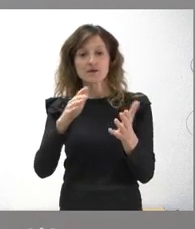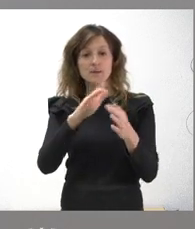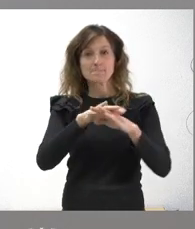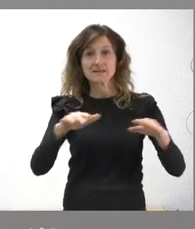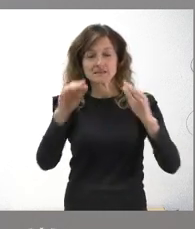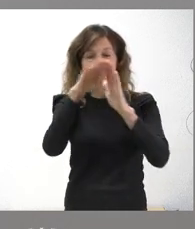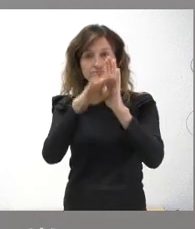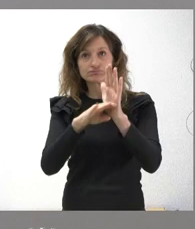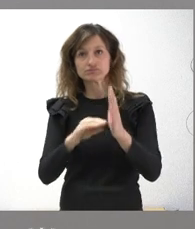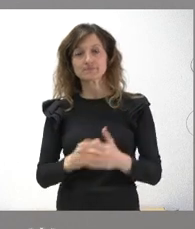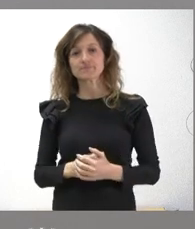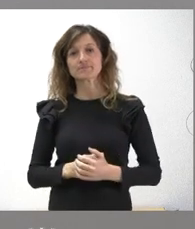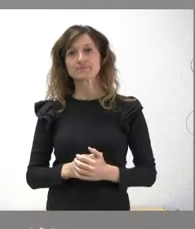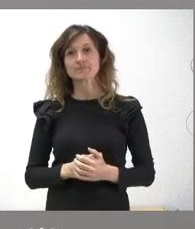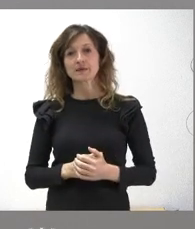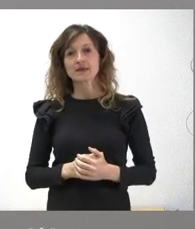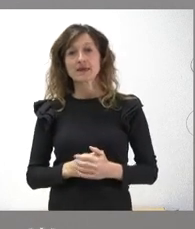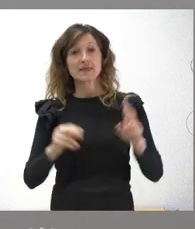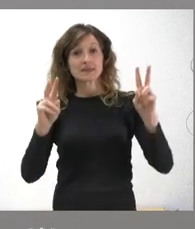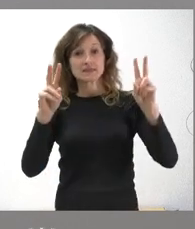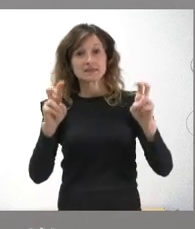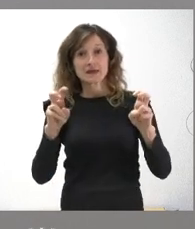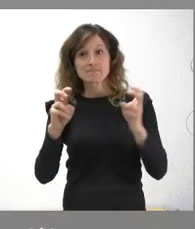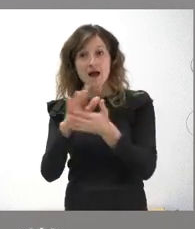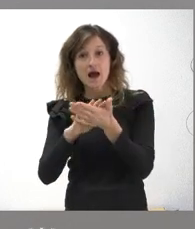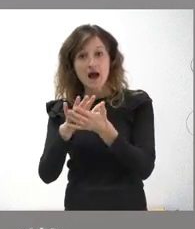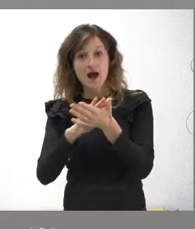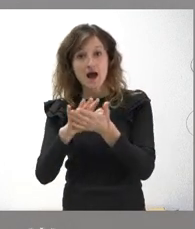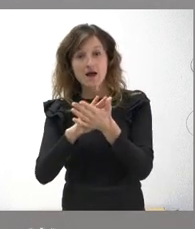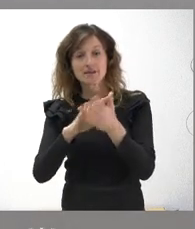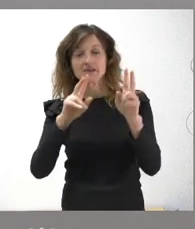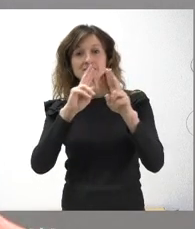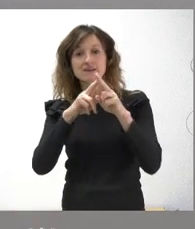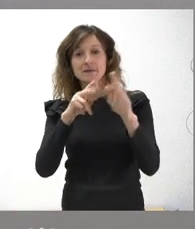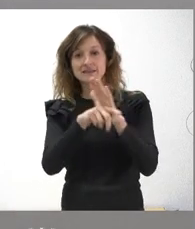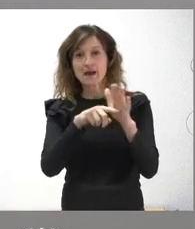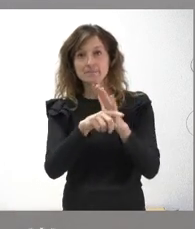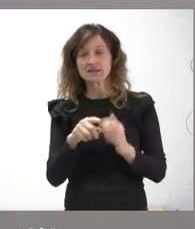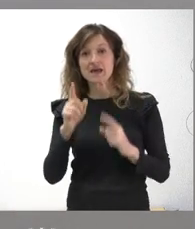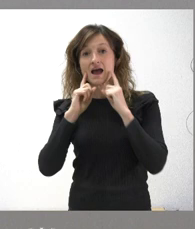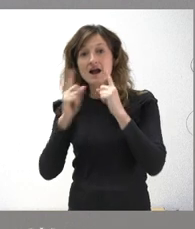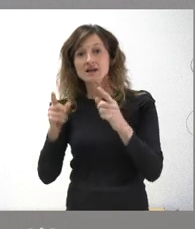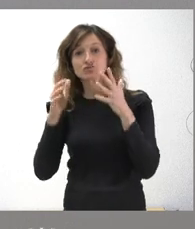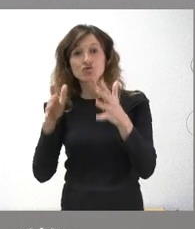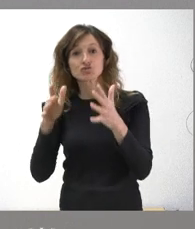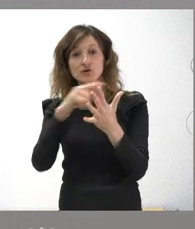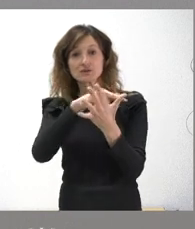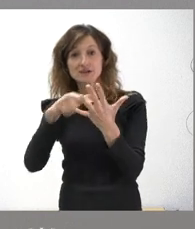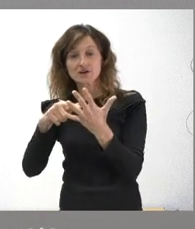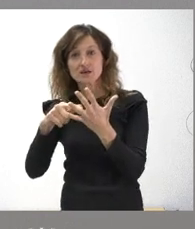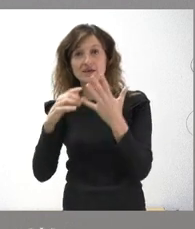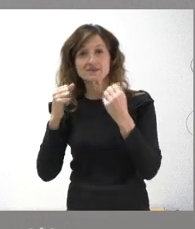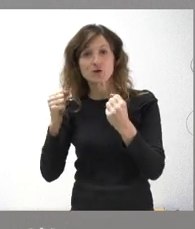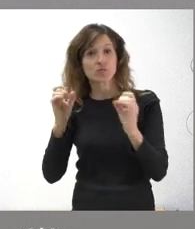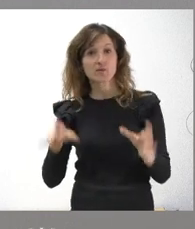la mesa el tema que se habla es un tema de trámite y en el caso del Consejo interterritorial del Sistema Nacional de salud es